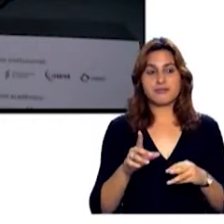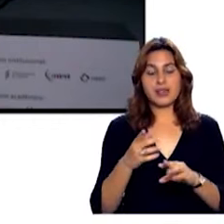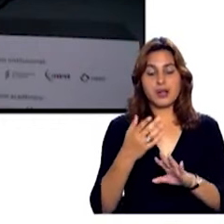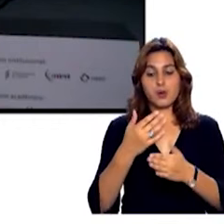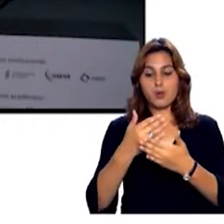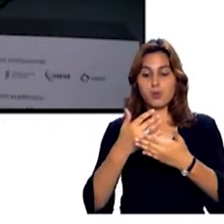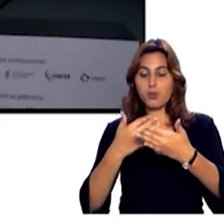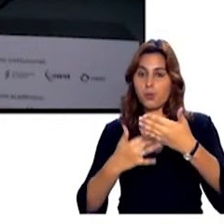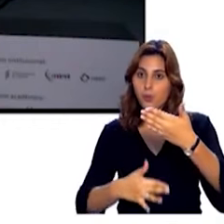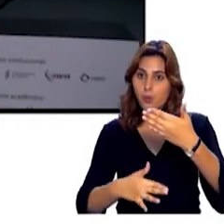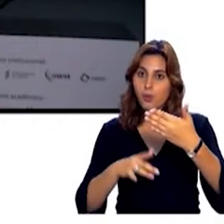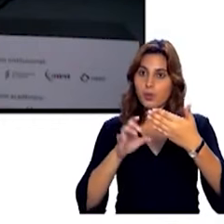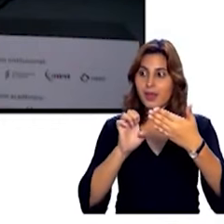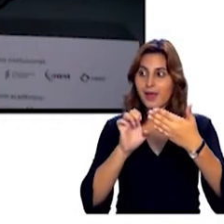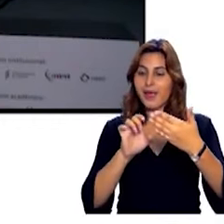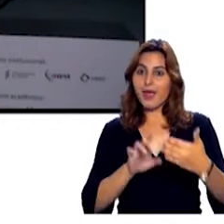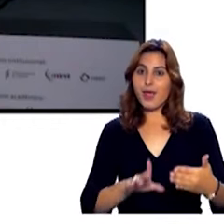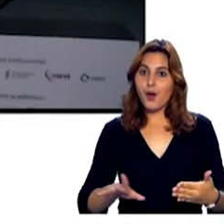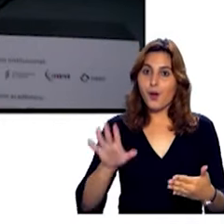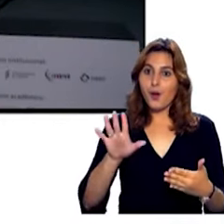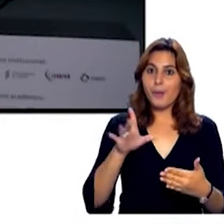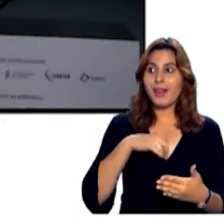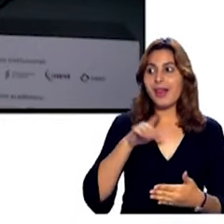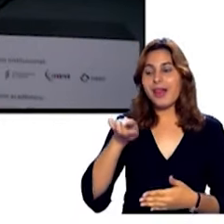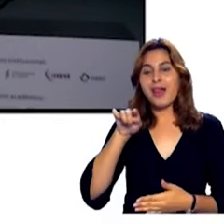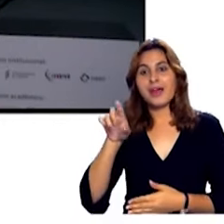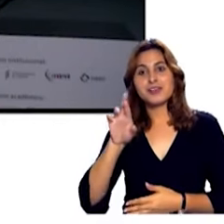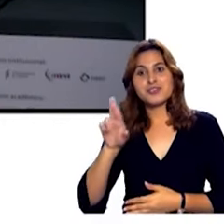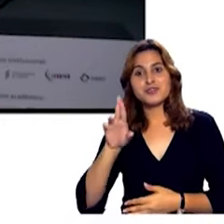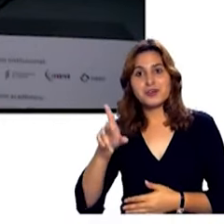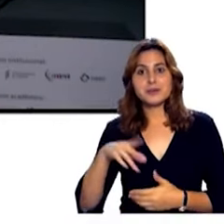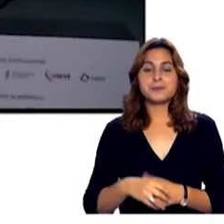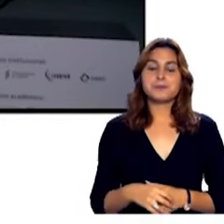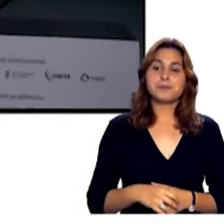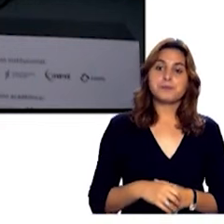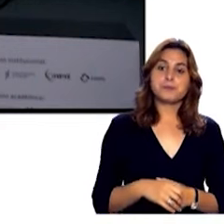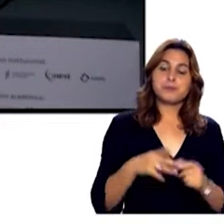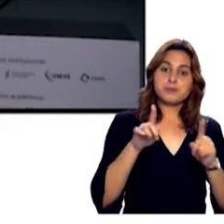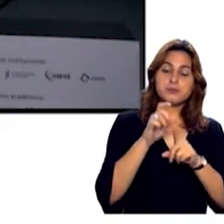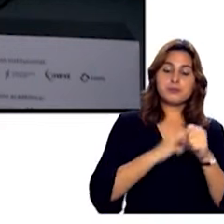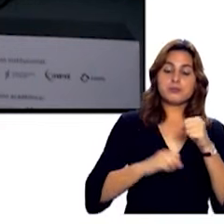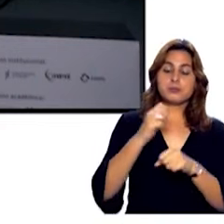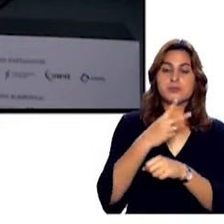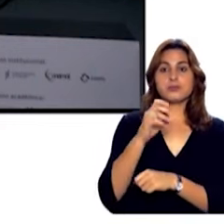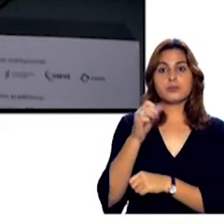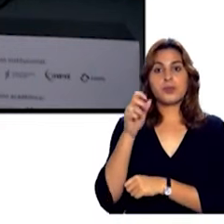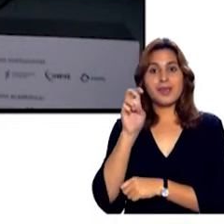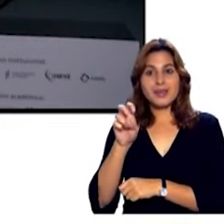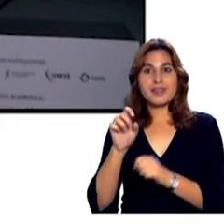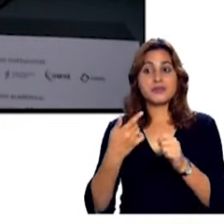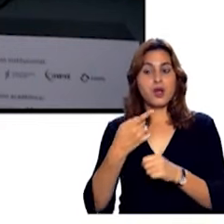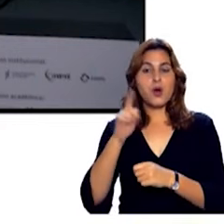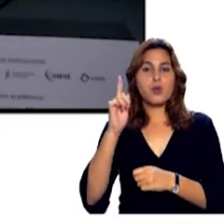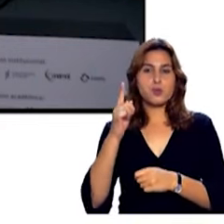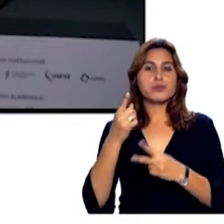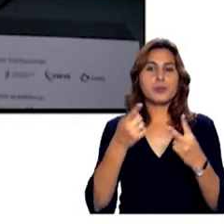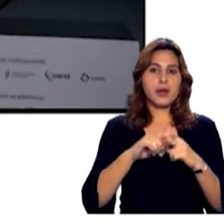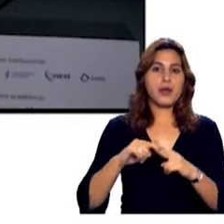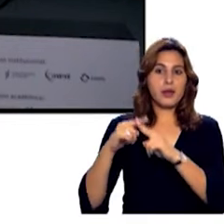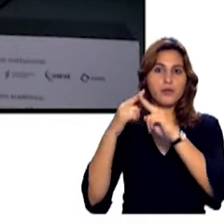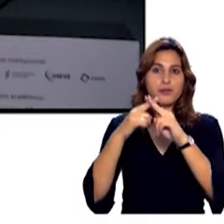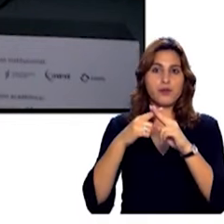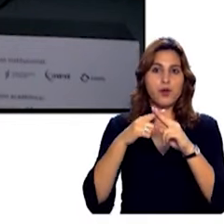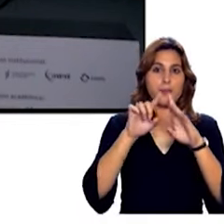la última reforma del recurso de casación Del 2015 donde se ha generalizado la Doble instancia en materia penal Y esa